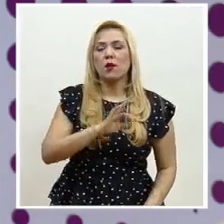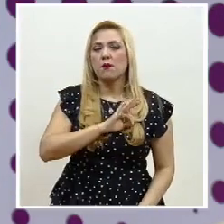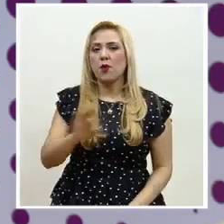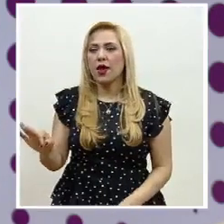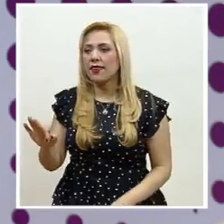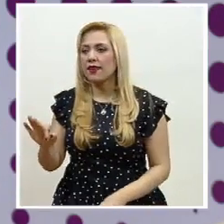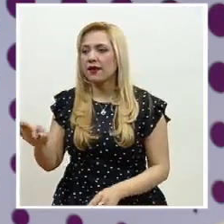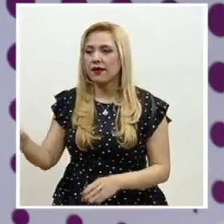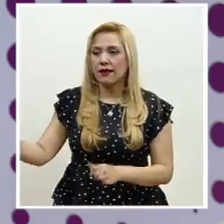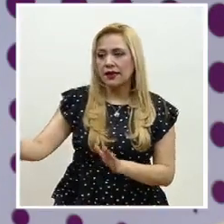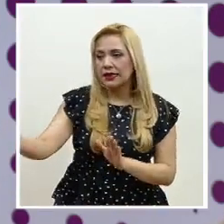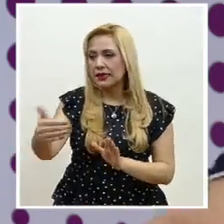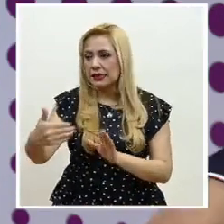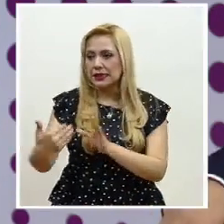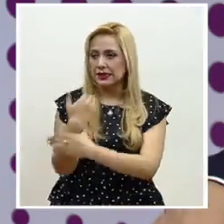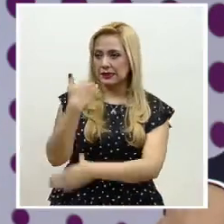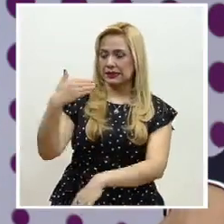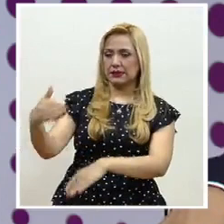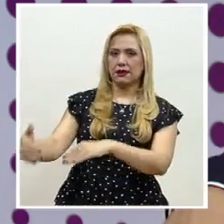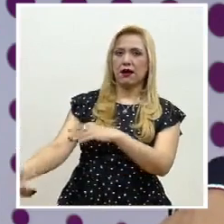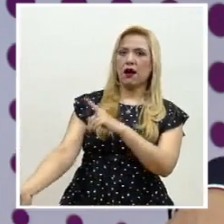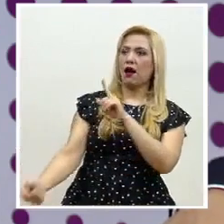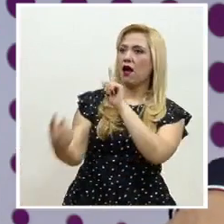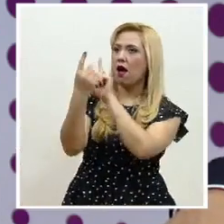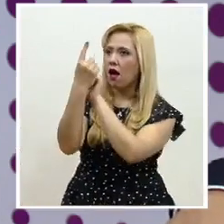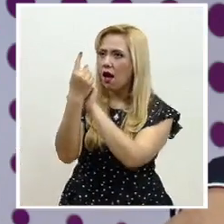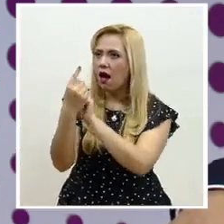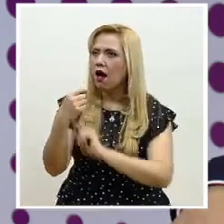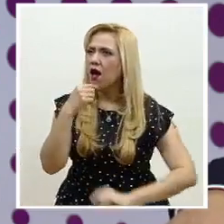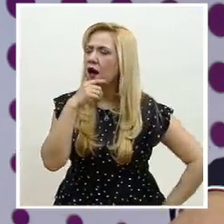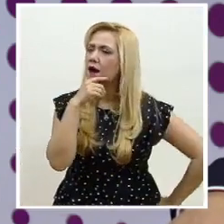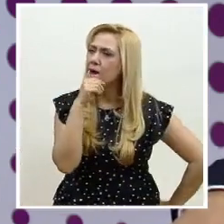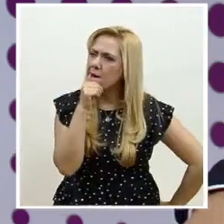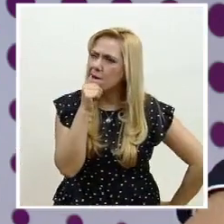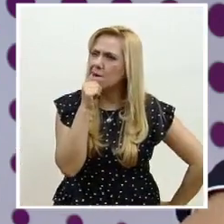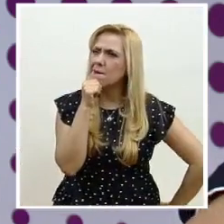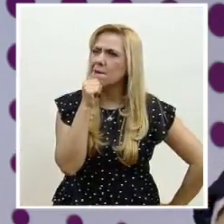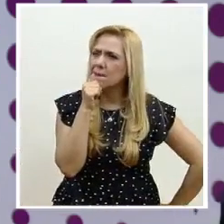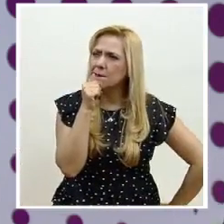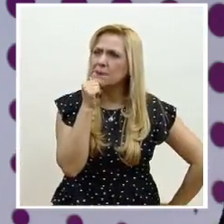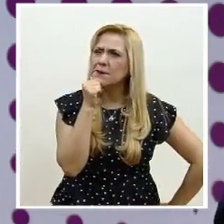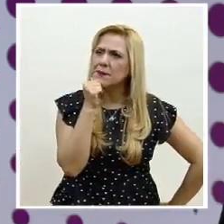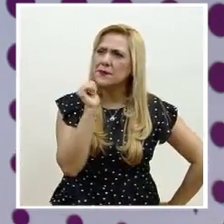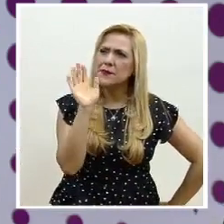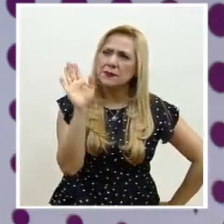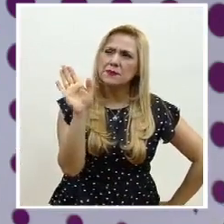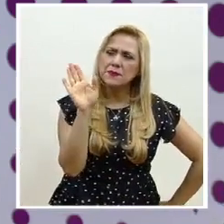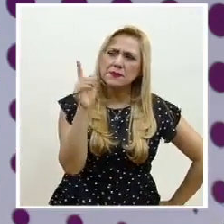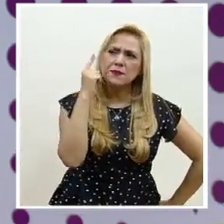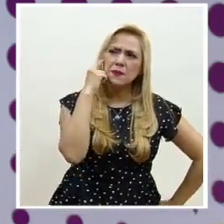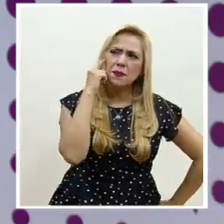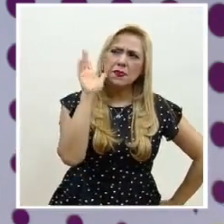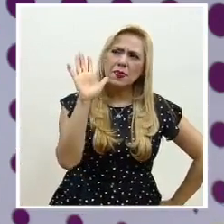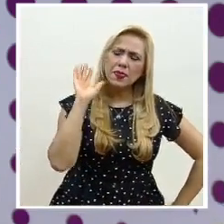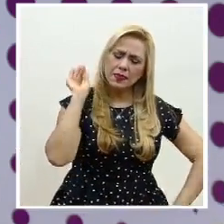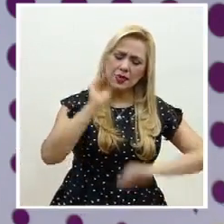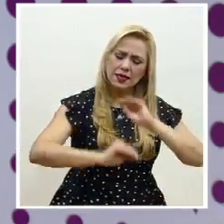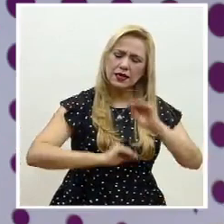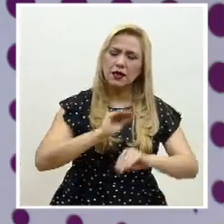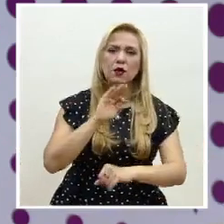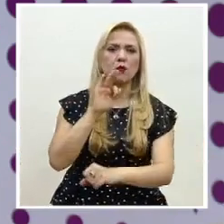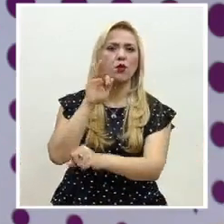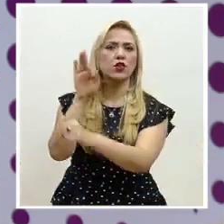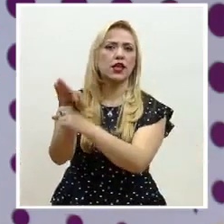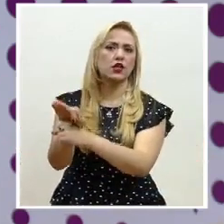a nosotros temas muy interesantes a estudiar en esta nueva construcción de ir más allá de la sentencia y ser verdaderamente protector,